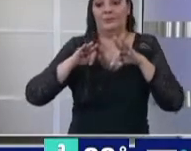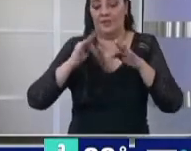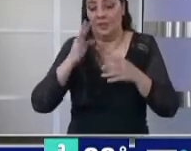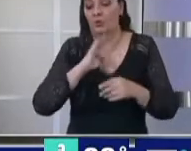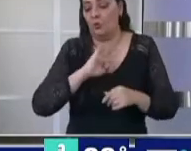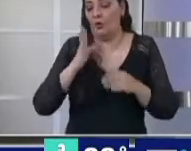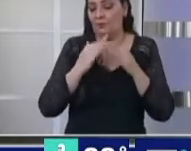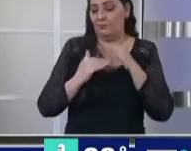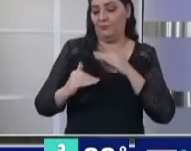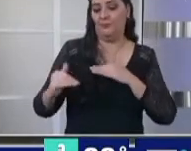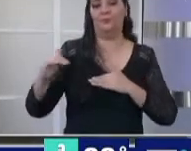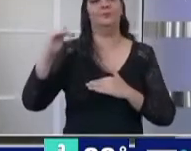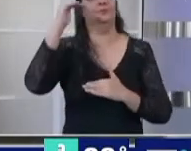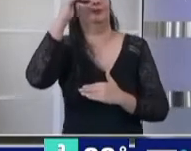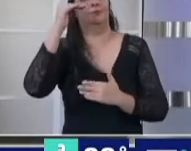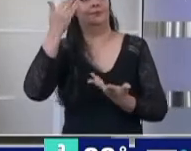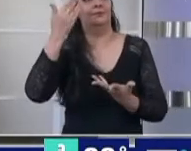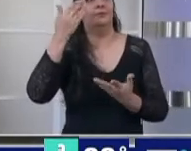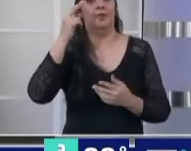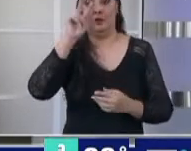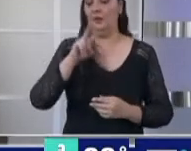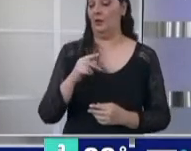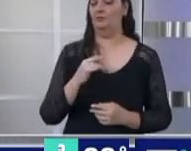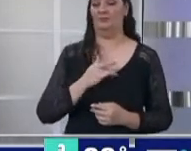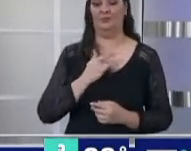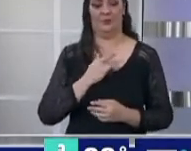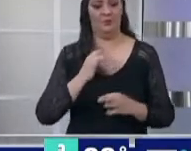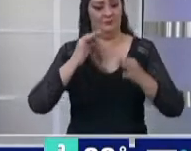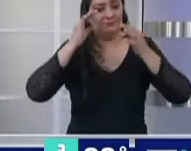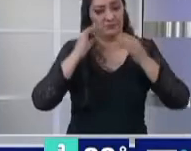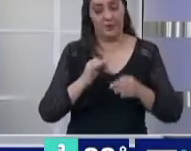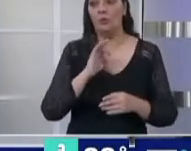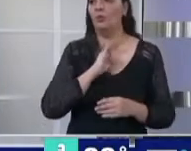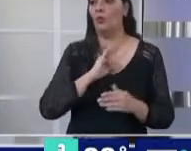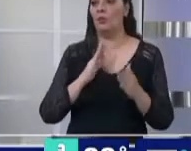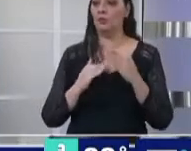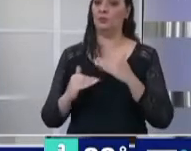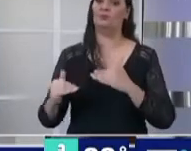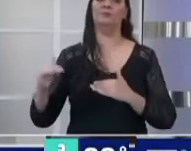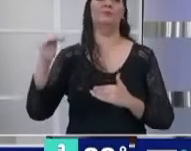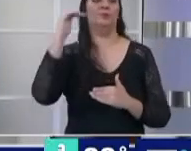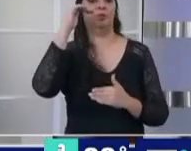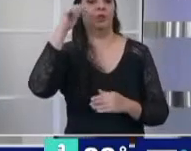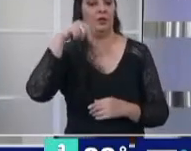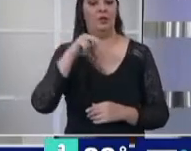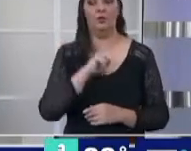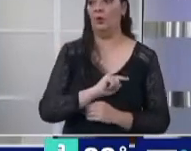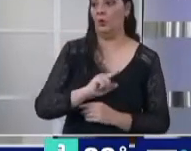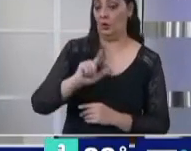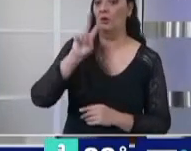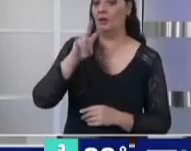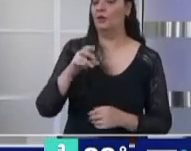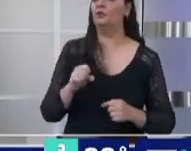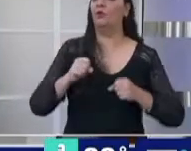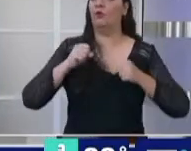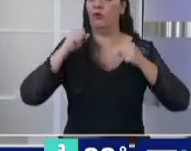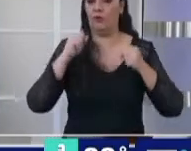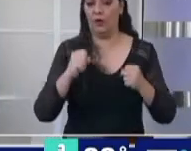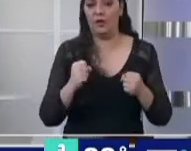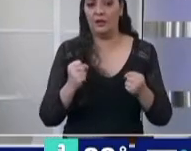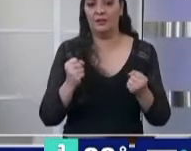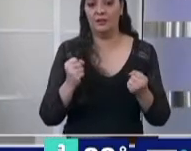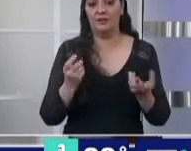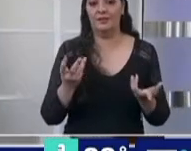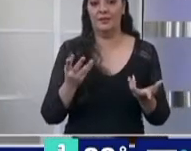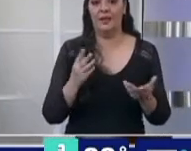salir adelante. Estoy convencido que vamos a salir adelante. Nuevo León es fuerte y poderoso, Eduardo. Sí. Hemos